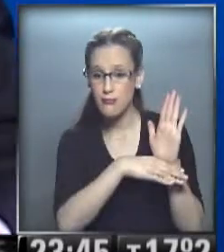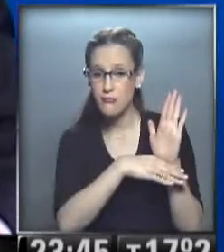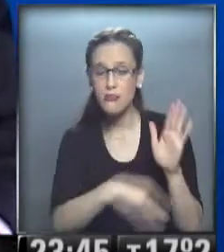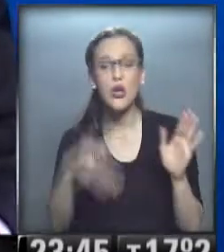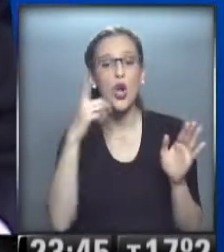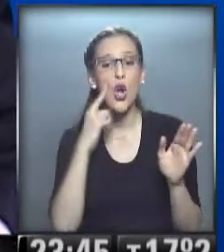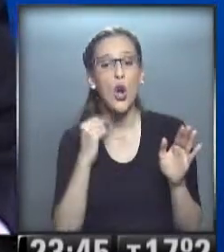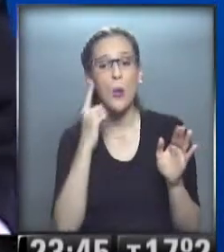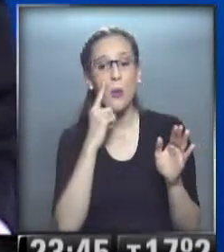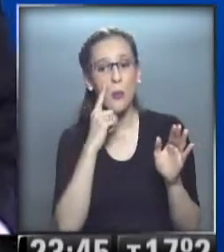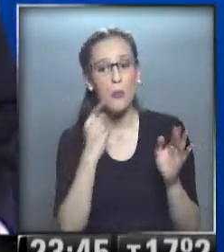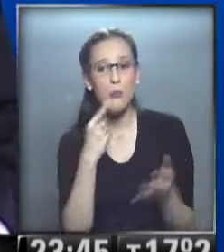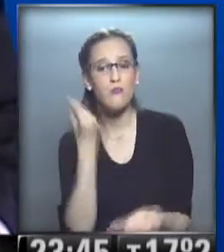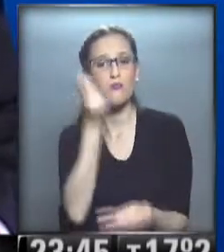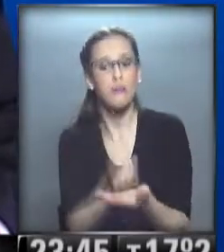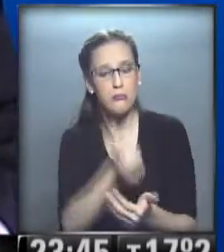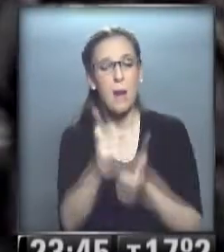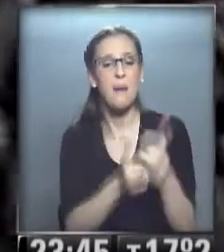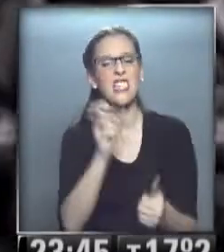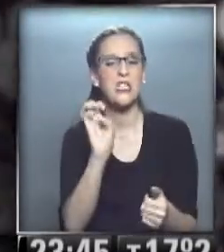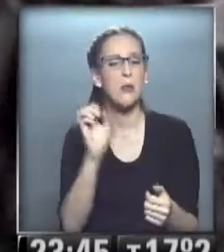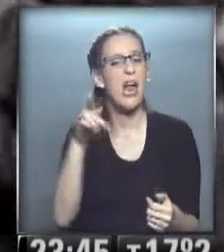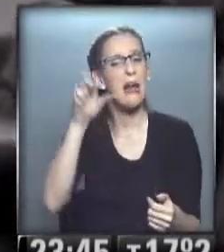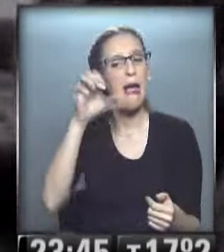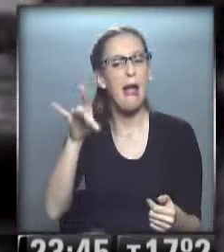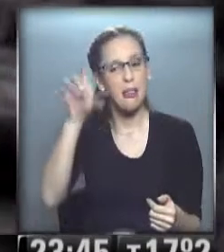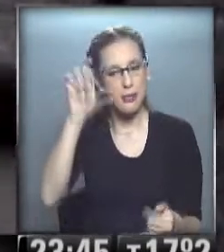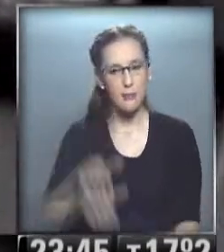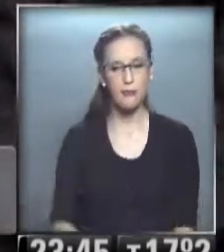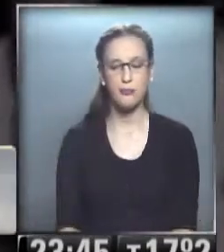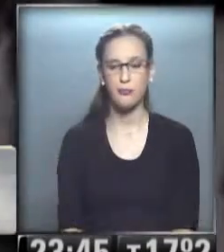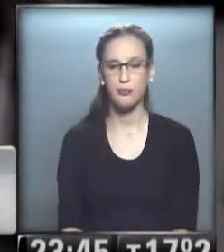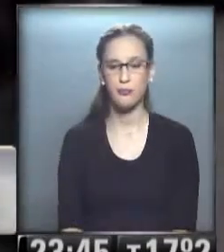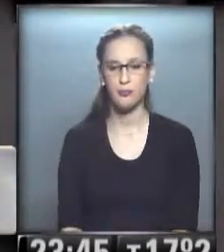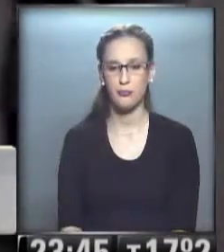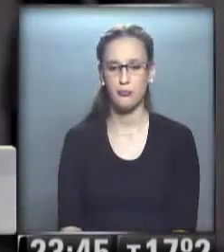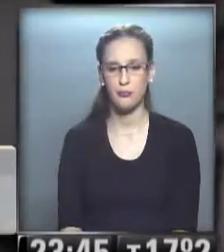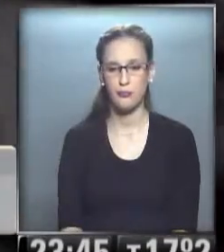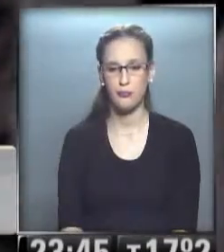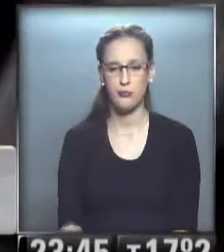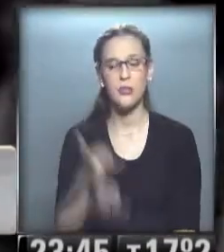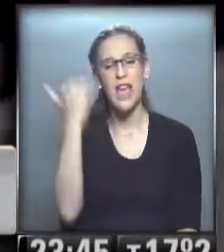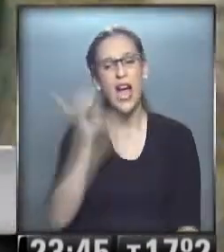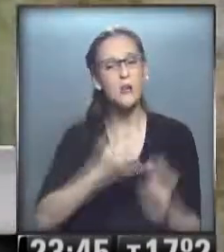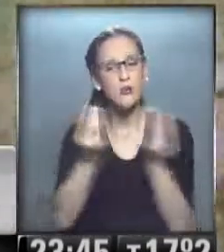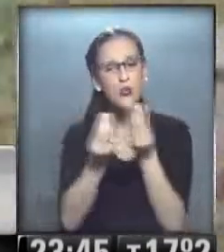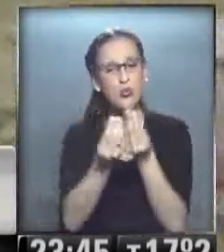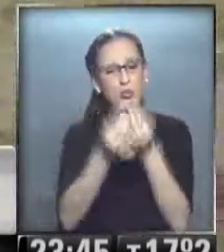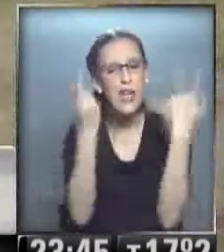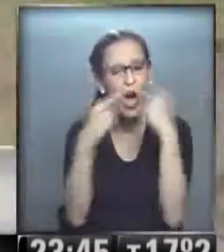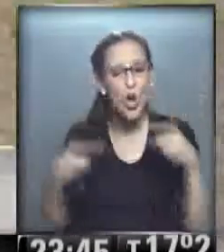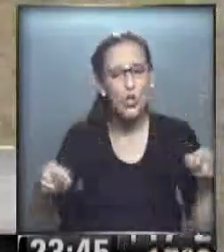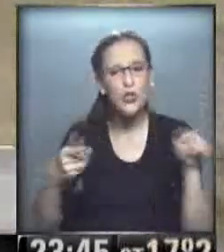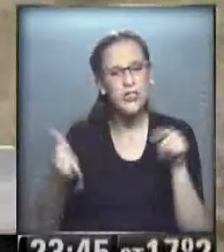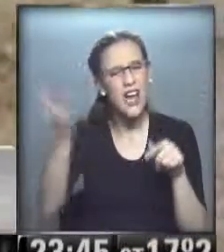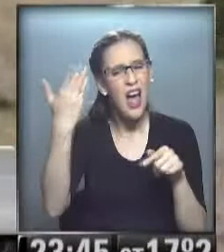de la empresa, Mariano Recalde. Había una cantidad de balances que Mariano me decía